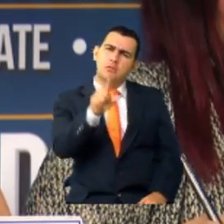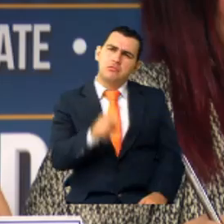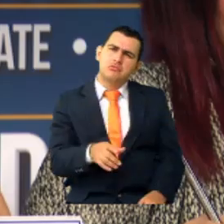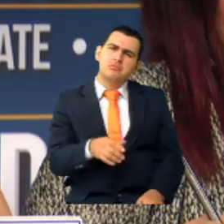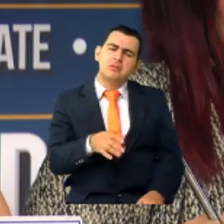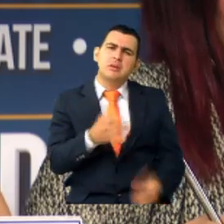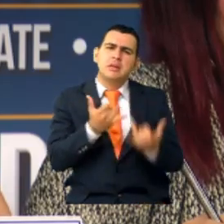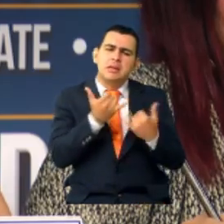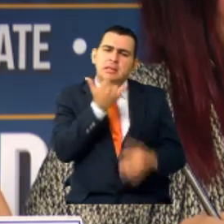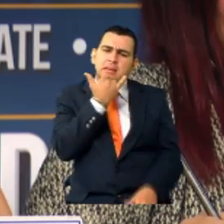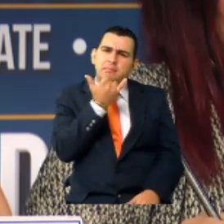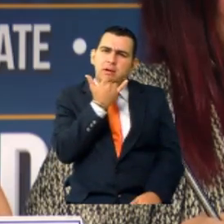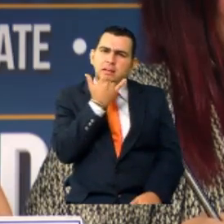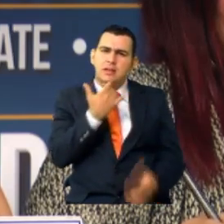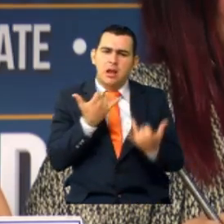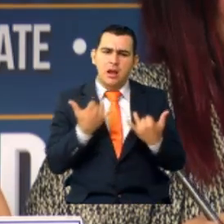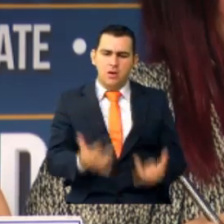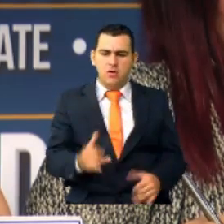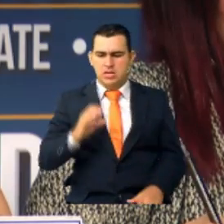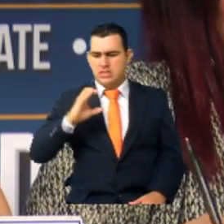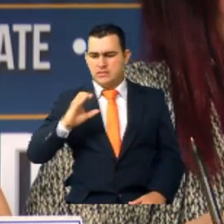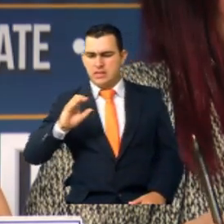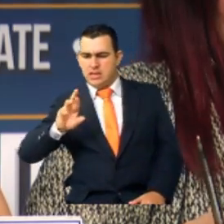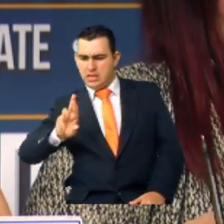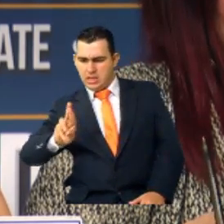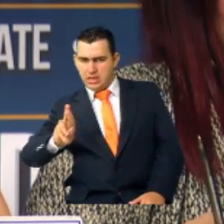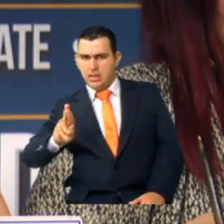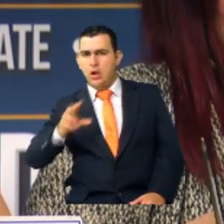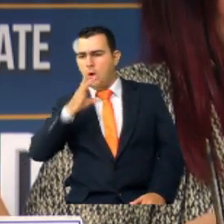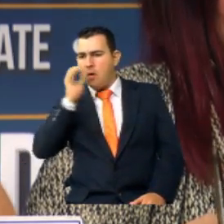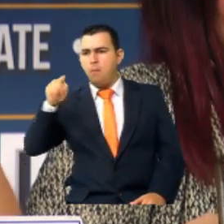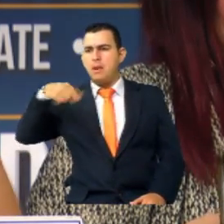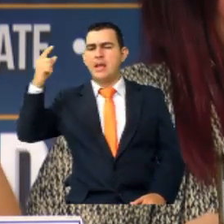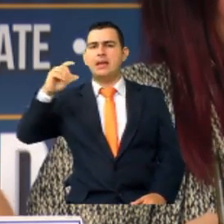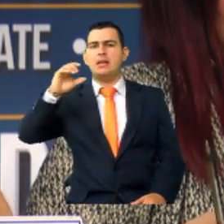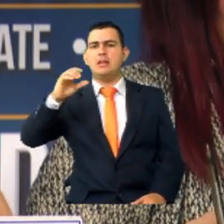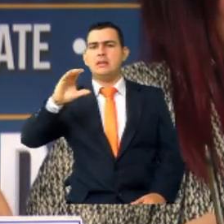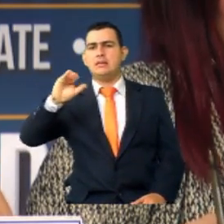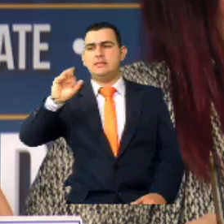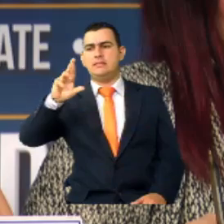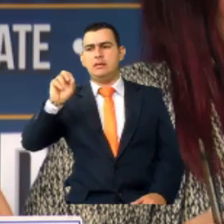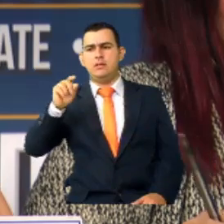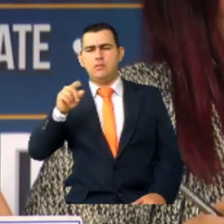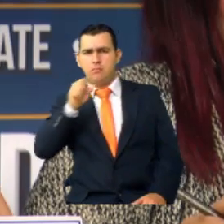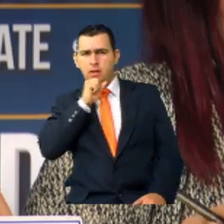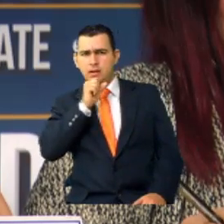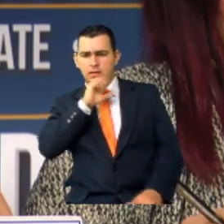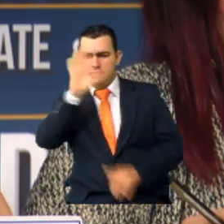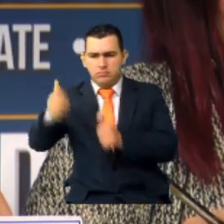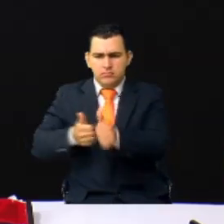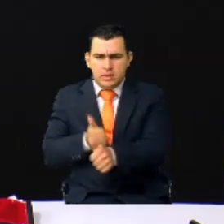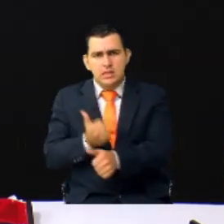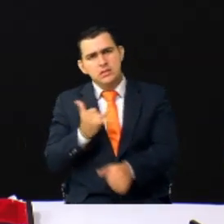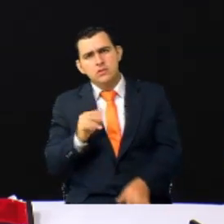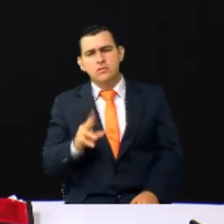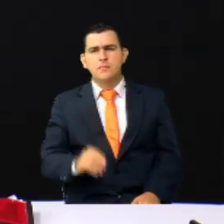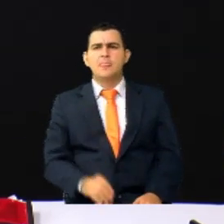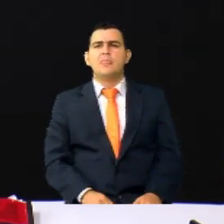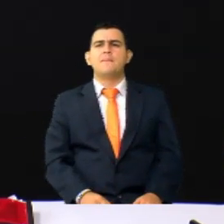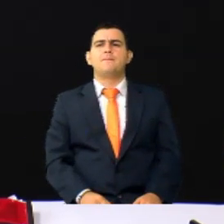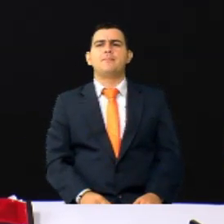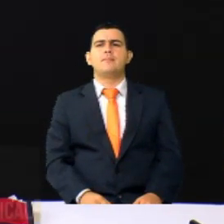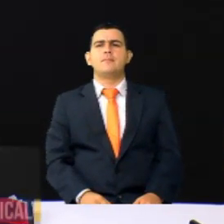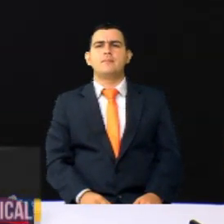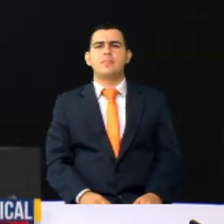está pasando en el sector de Cambio Radical liderado por Ciro Fernández? ¿Lo respaldan en Barranca Bermeja o no? Bueno, he dicho